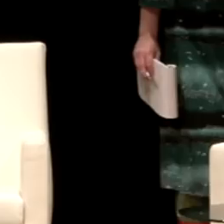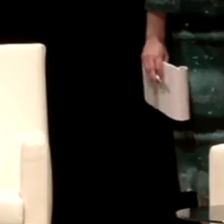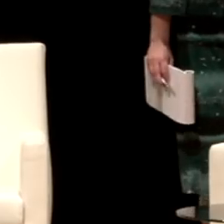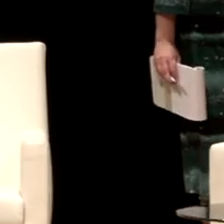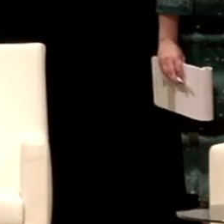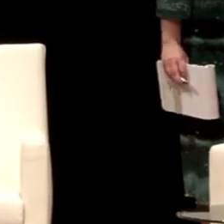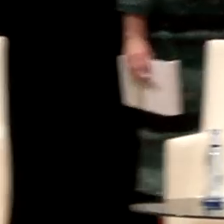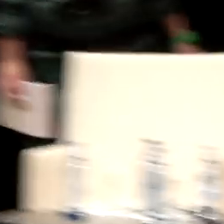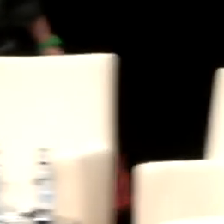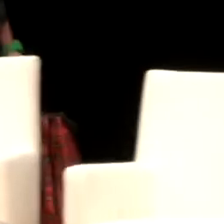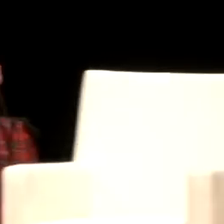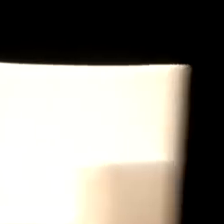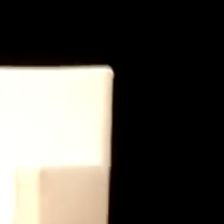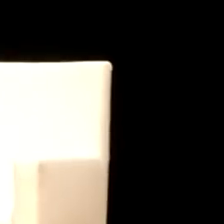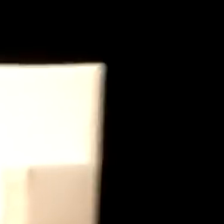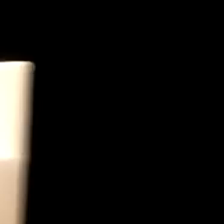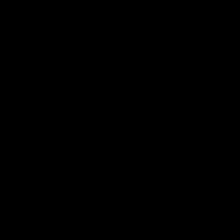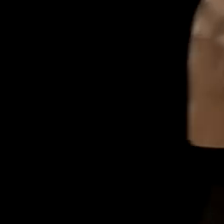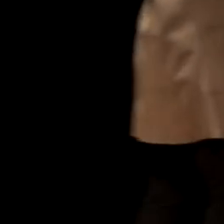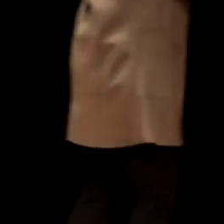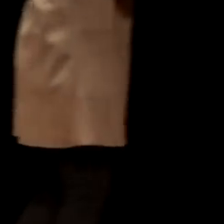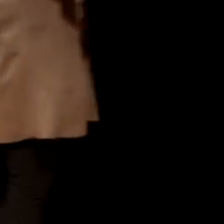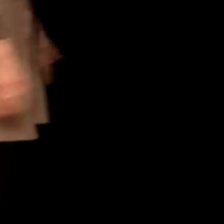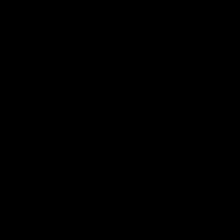esrik eskerrik asko baita